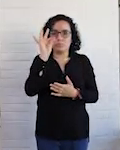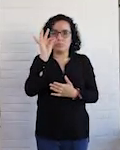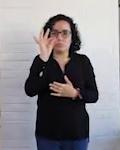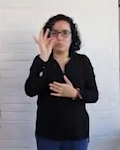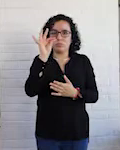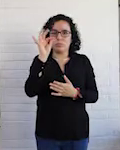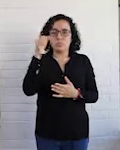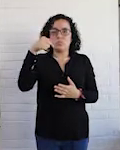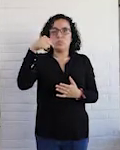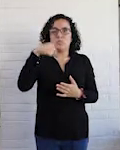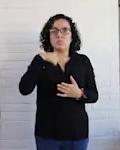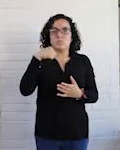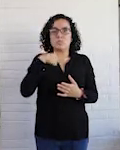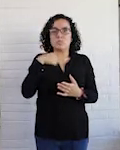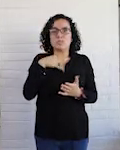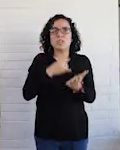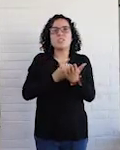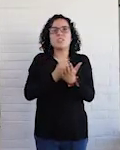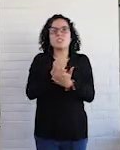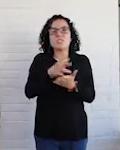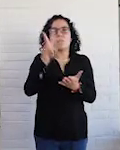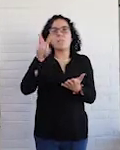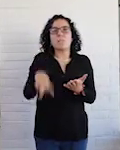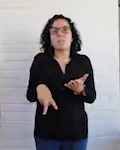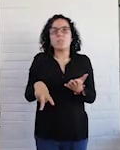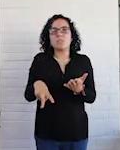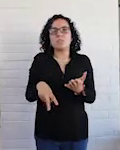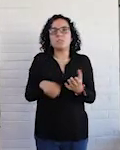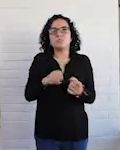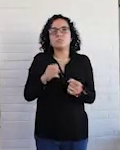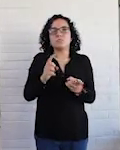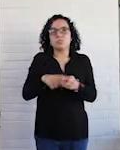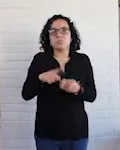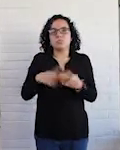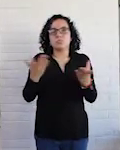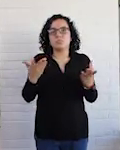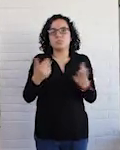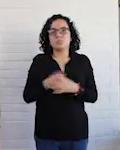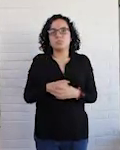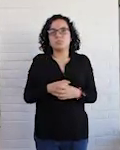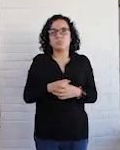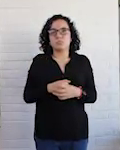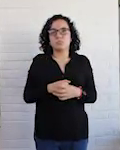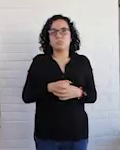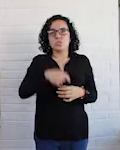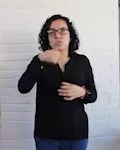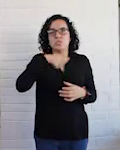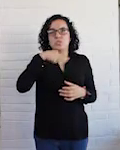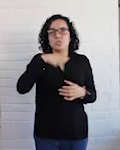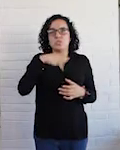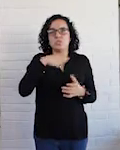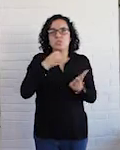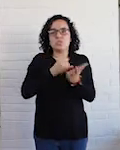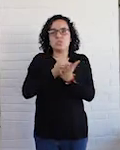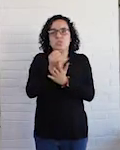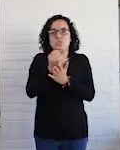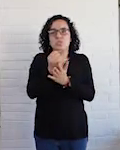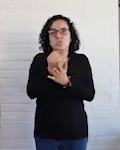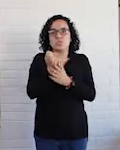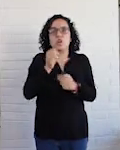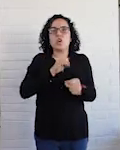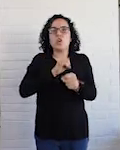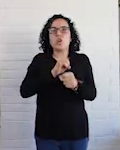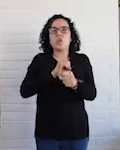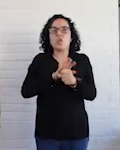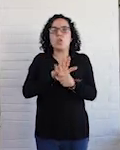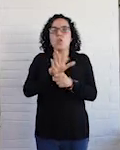¿dónde me dices que estoy tomando una decisión de veras? ¿Dónde llevarían la mano? Si ustedes me dicen, lo estoy tomando, ¿con qué parte del cuerpo están tomando